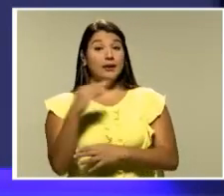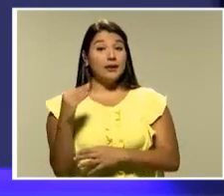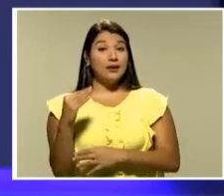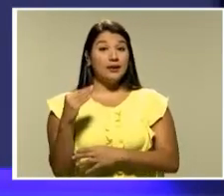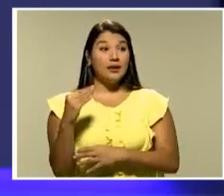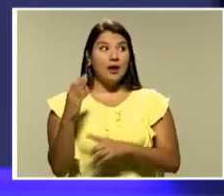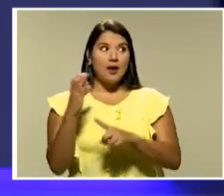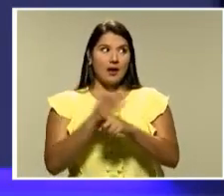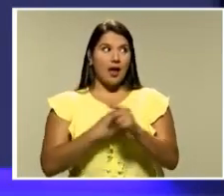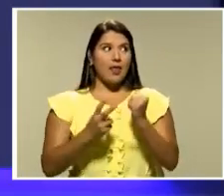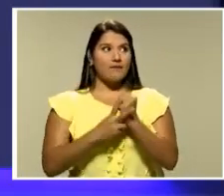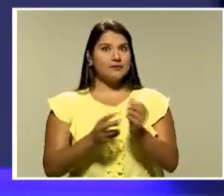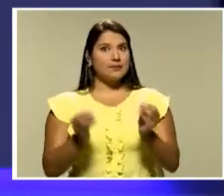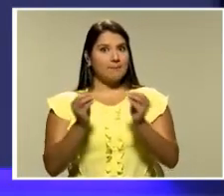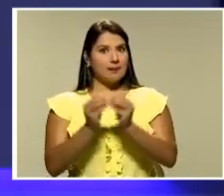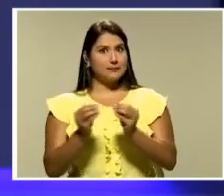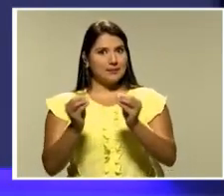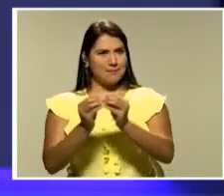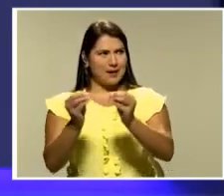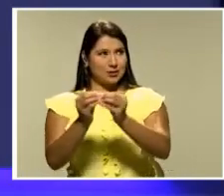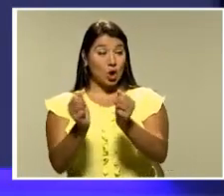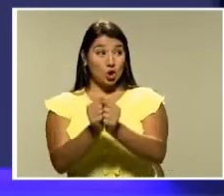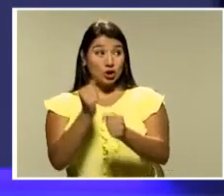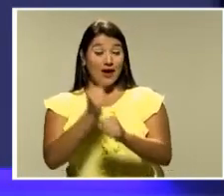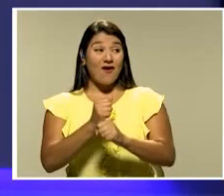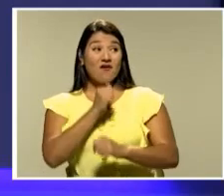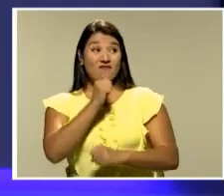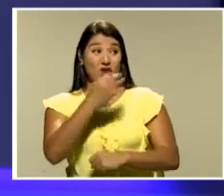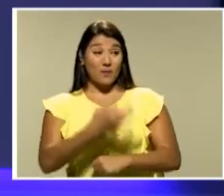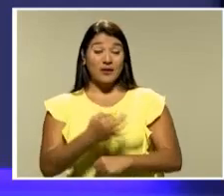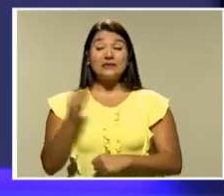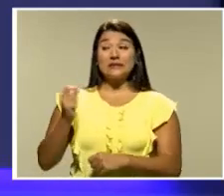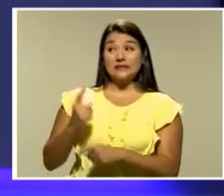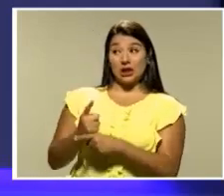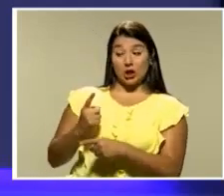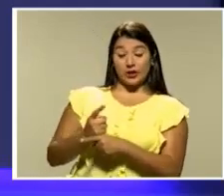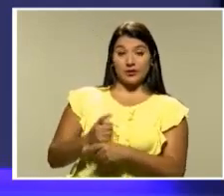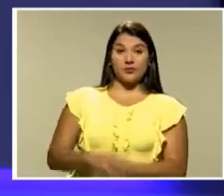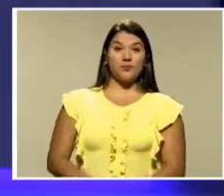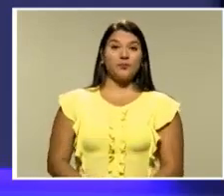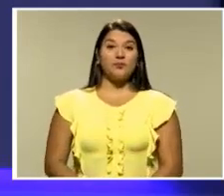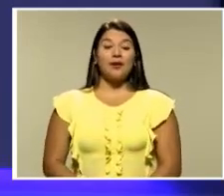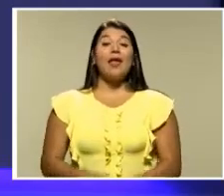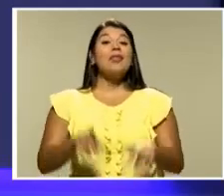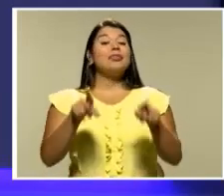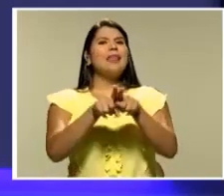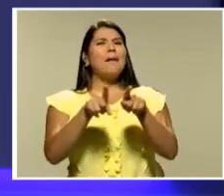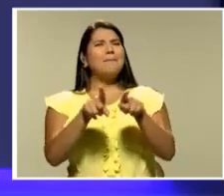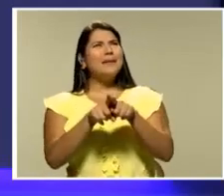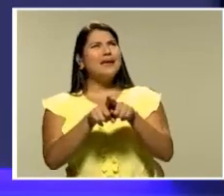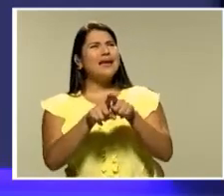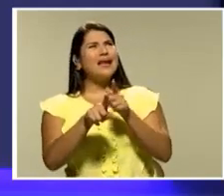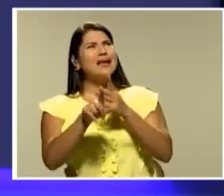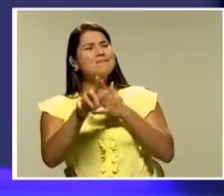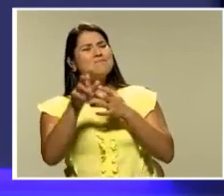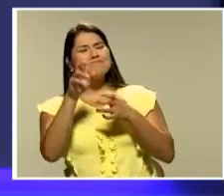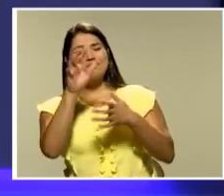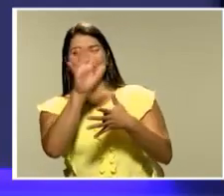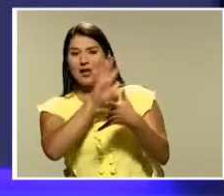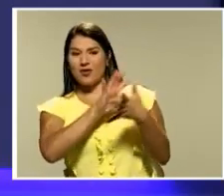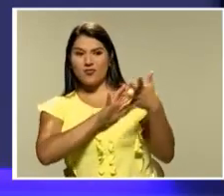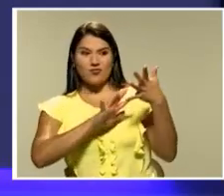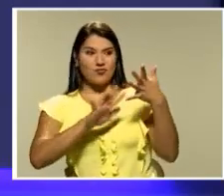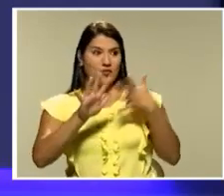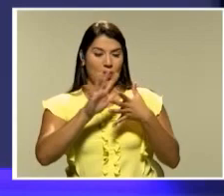va incrementando con el tema de la informalidad. Así es. Otro de los fenómenos es la maraña